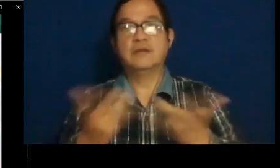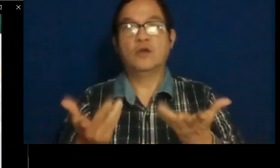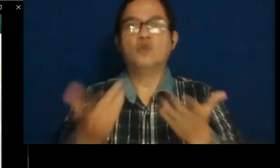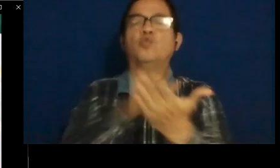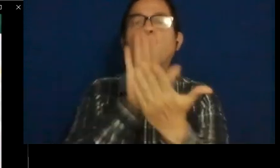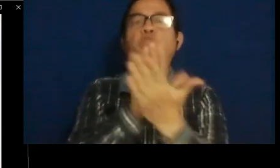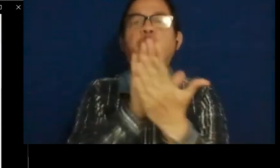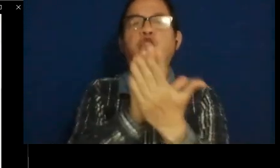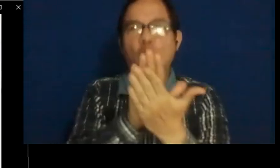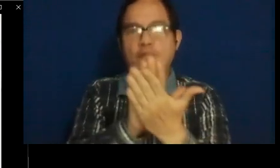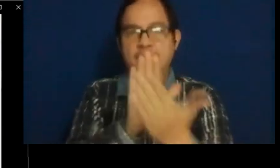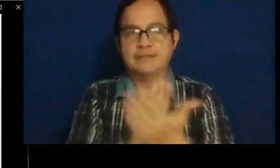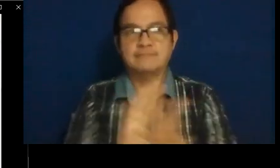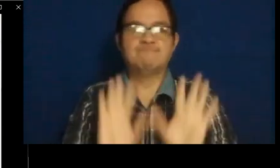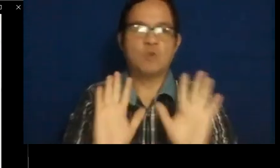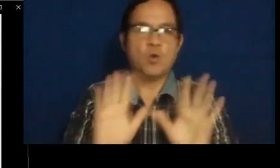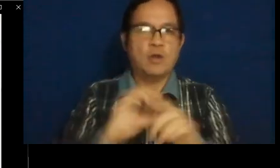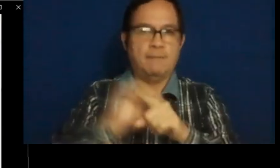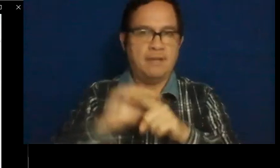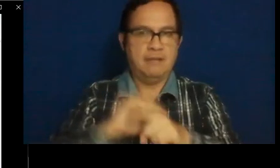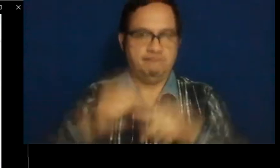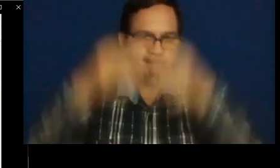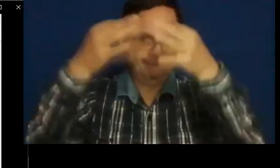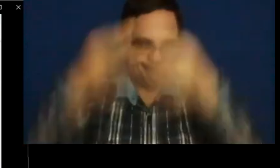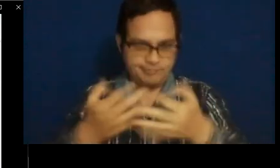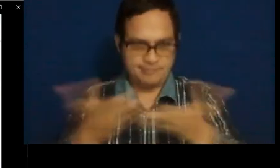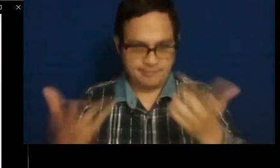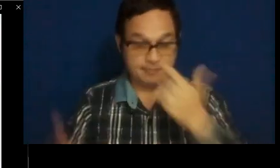documento o una práctica realmente